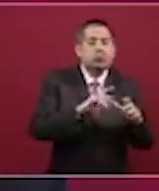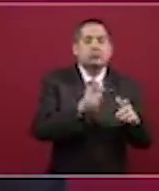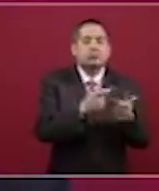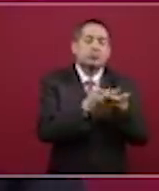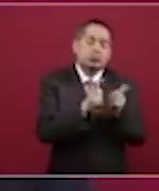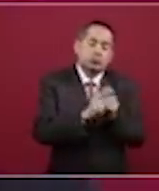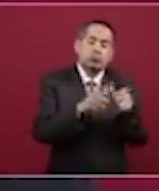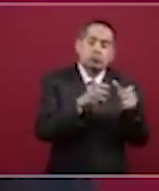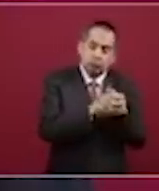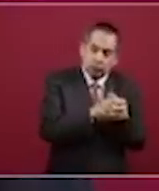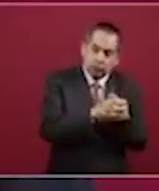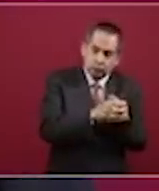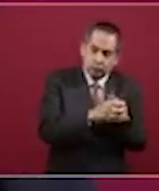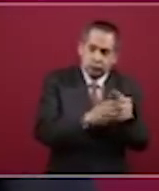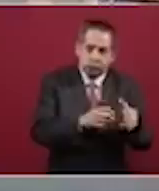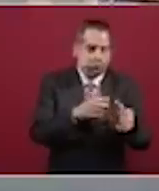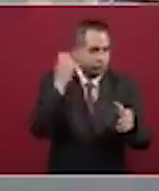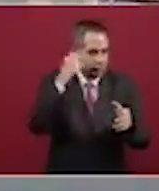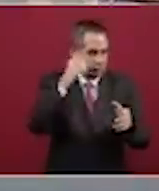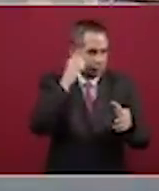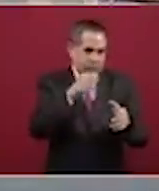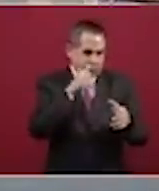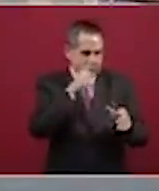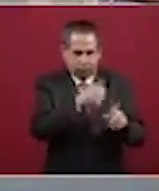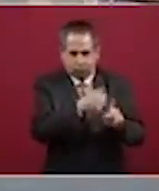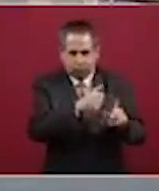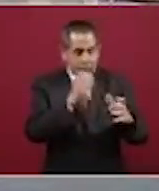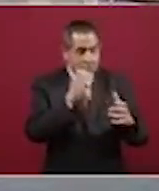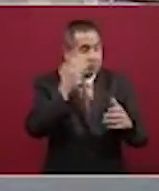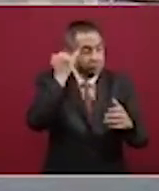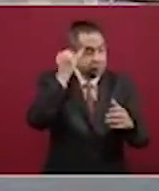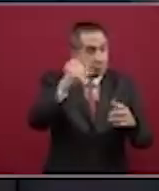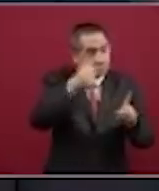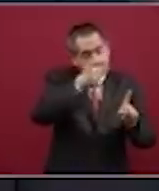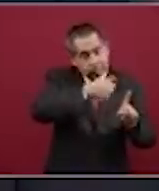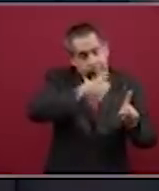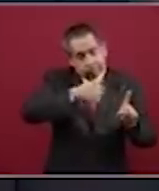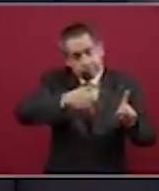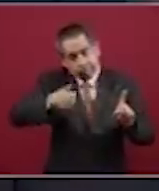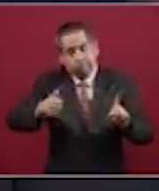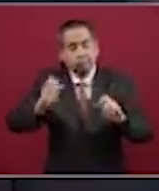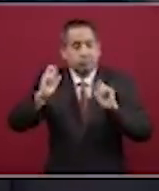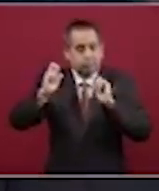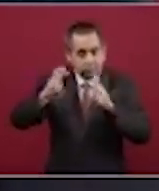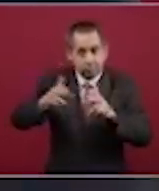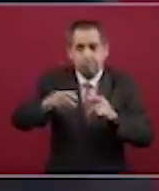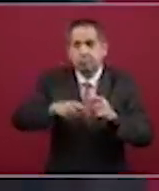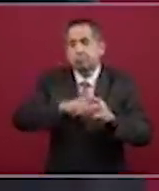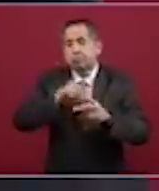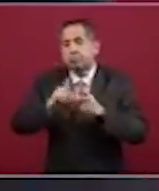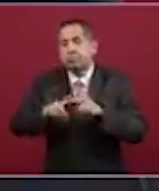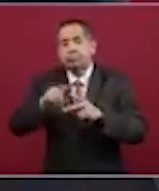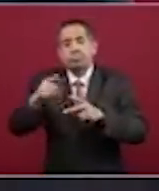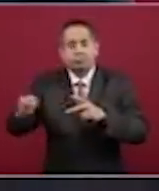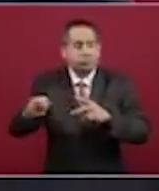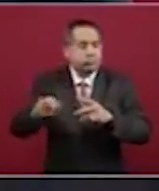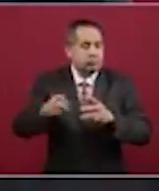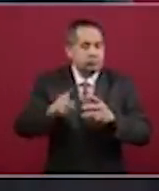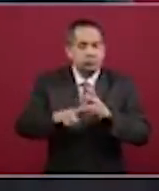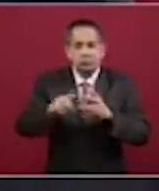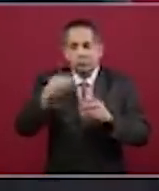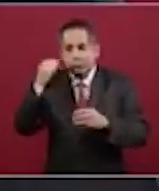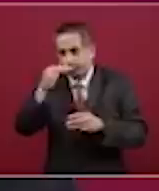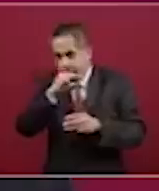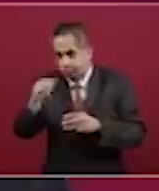Básicamente es de Oaxaca. Tendría yo que atender a los de Chiapas, tendría yo que atender a los